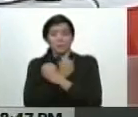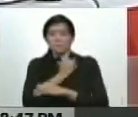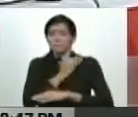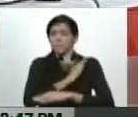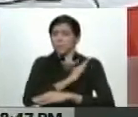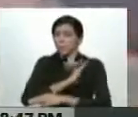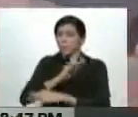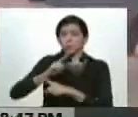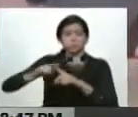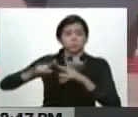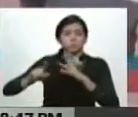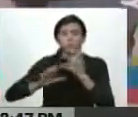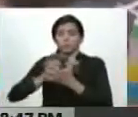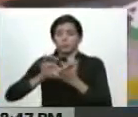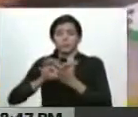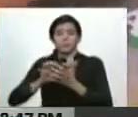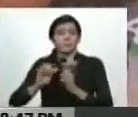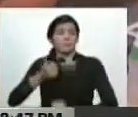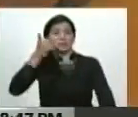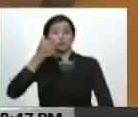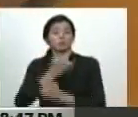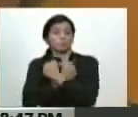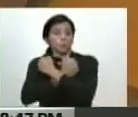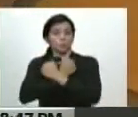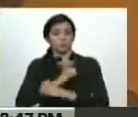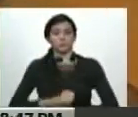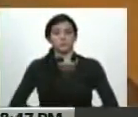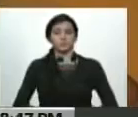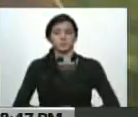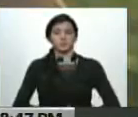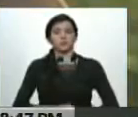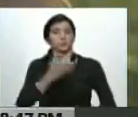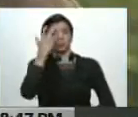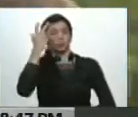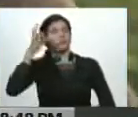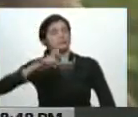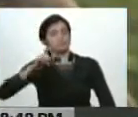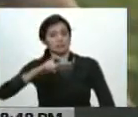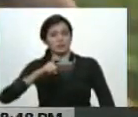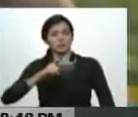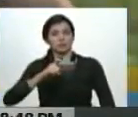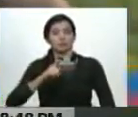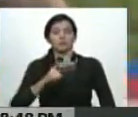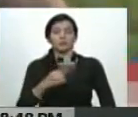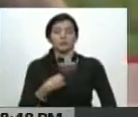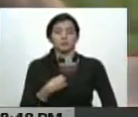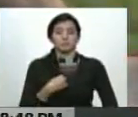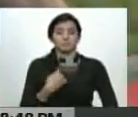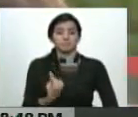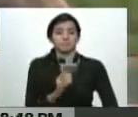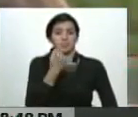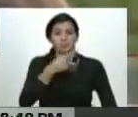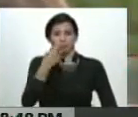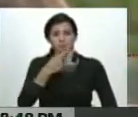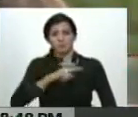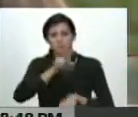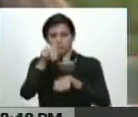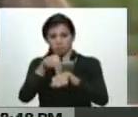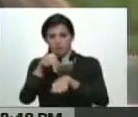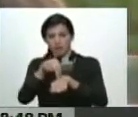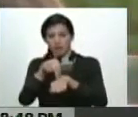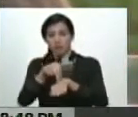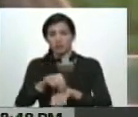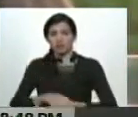otro sentimiento. Un sueño que fue necesario para la población. Esta es la primera política nacional, de un carácter